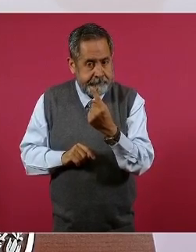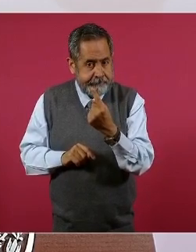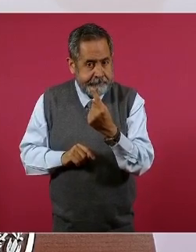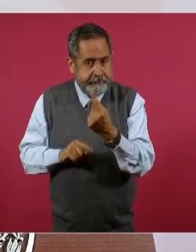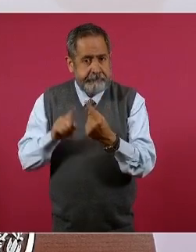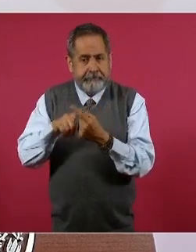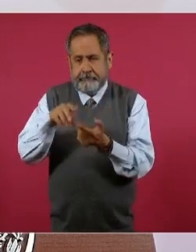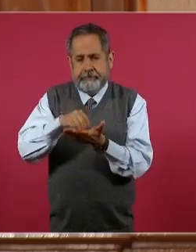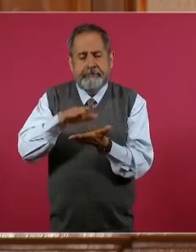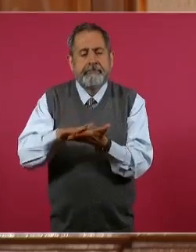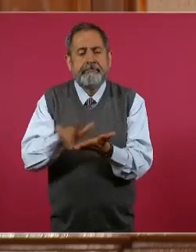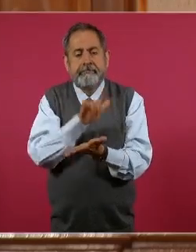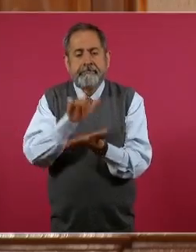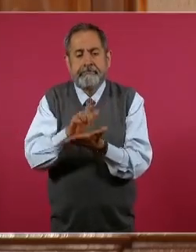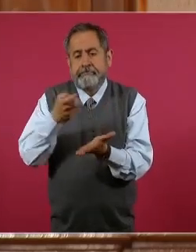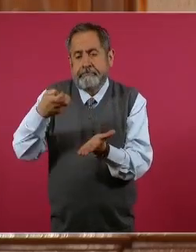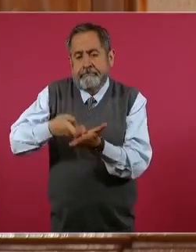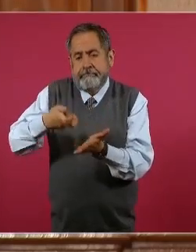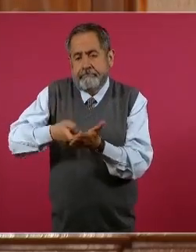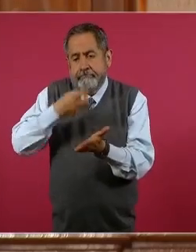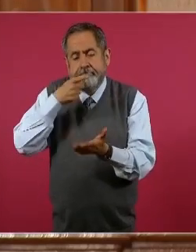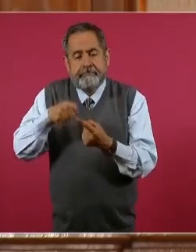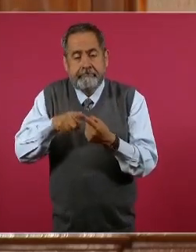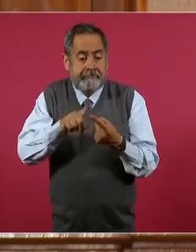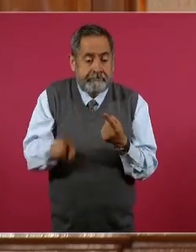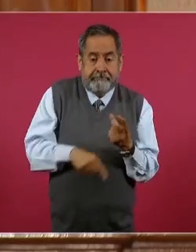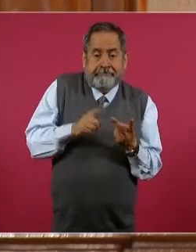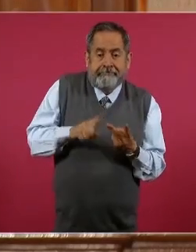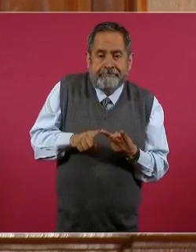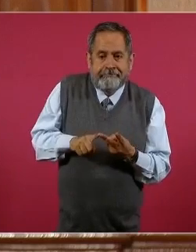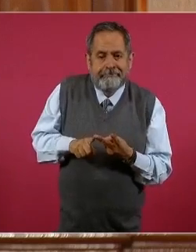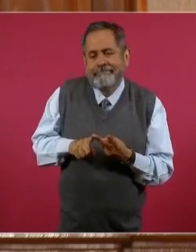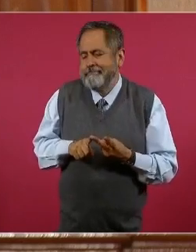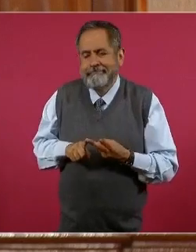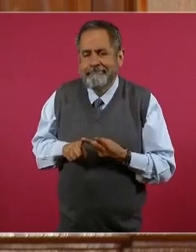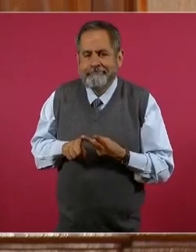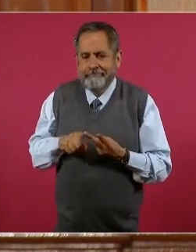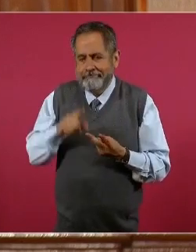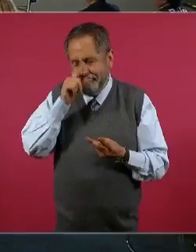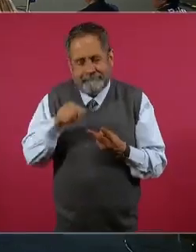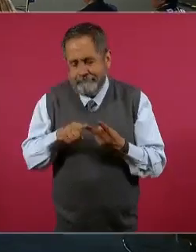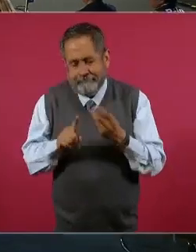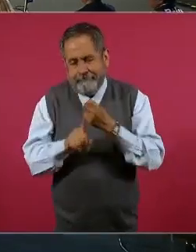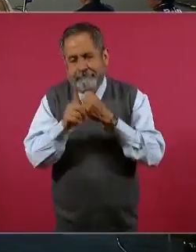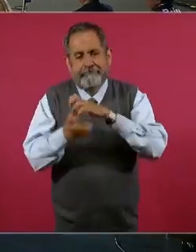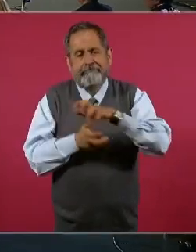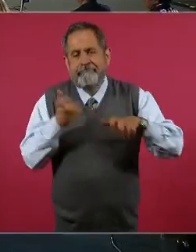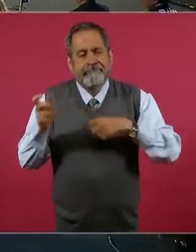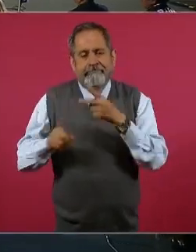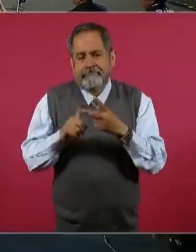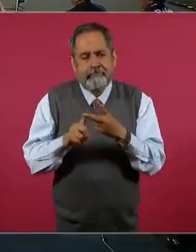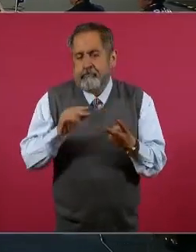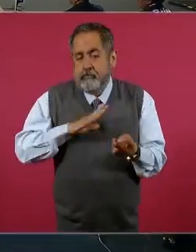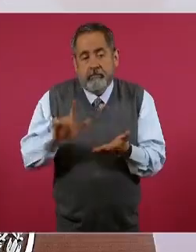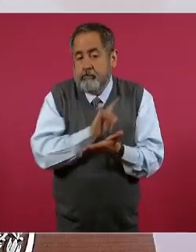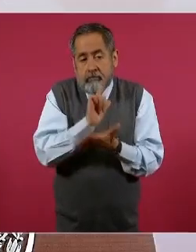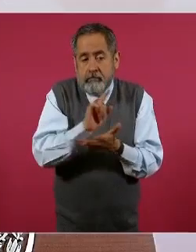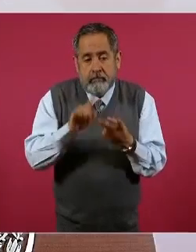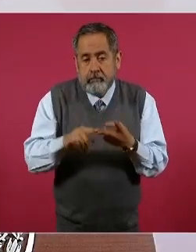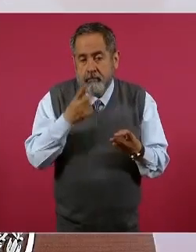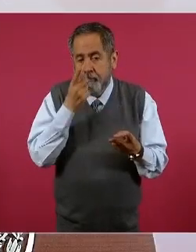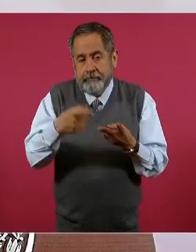que establece la ley, porque lo otro nos metería en un problema,